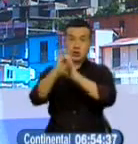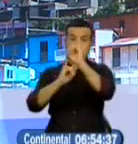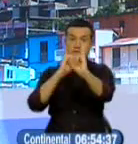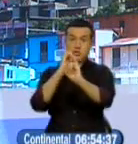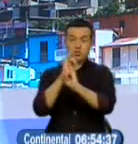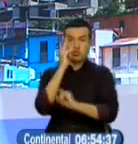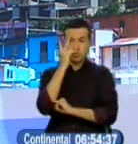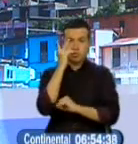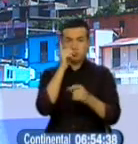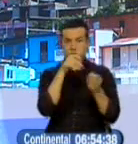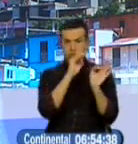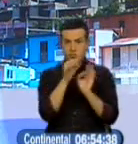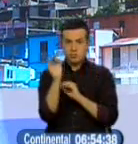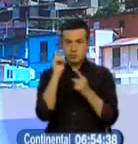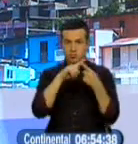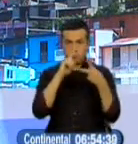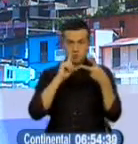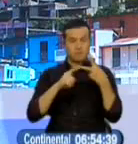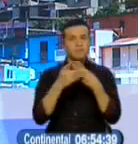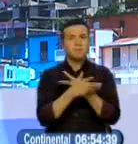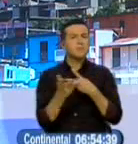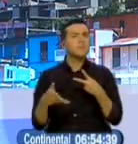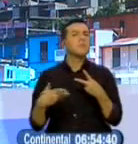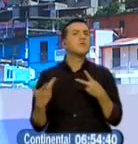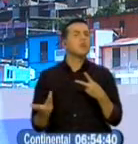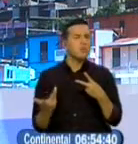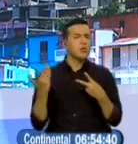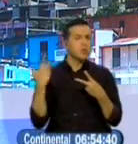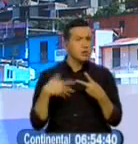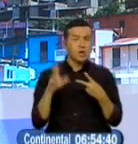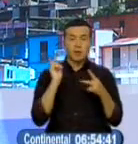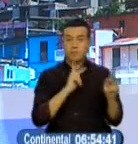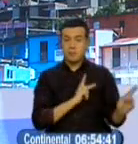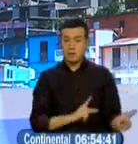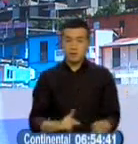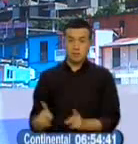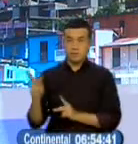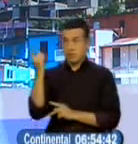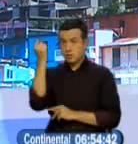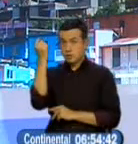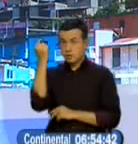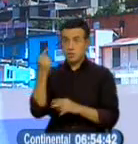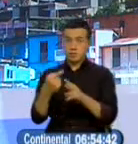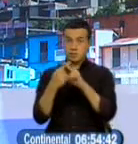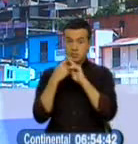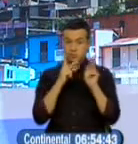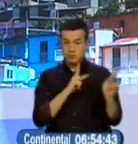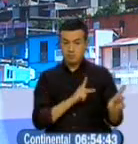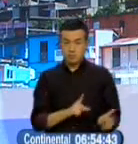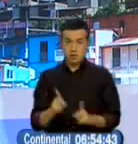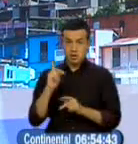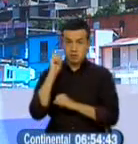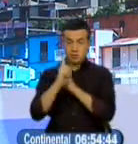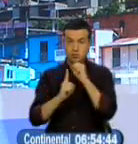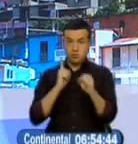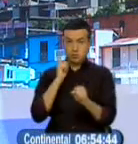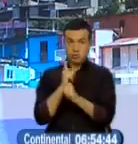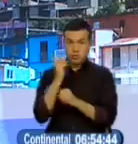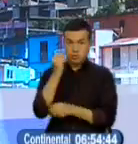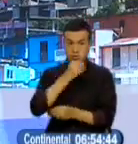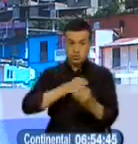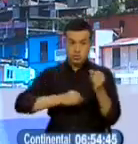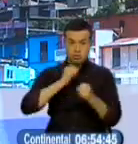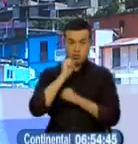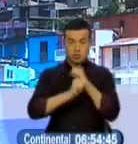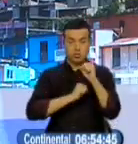dos tramos diferenciados. Este ejercicio se realiza como parte de la planificación para financiar el plan anual de inversión correspondiente a este